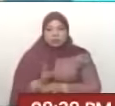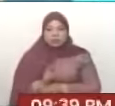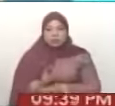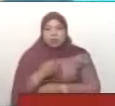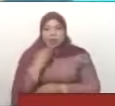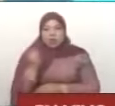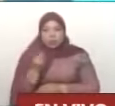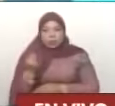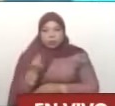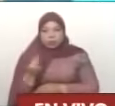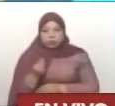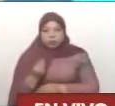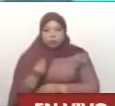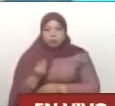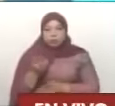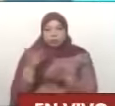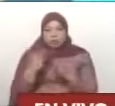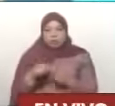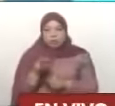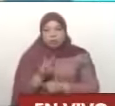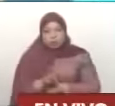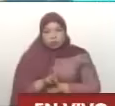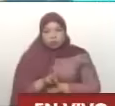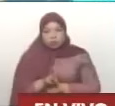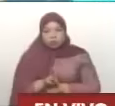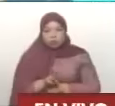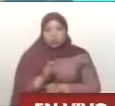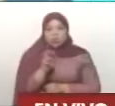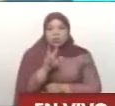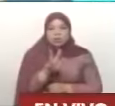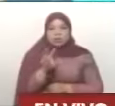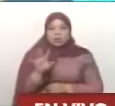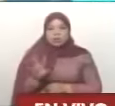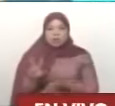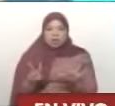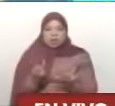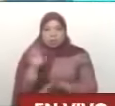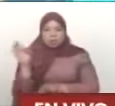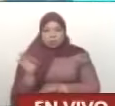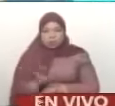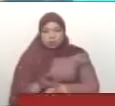la juventud en el vértice número 2. El 37%